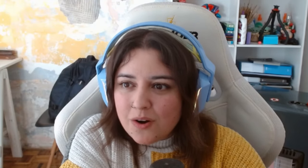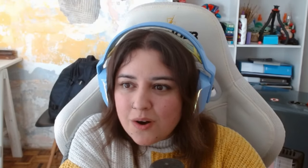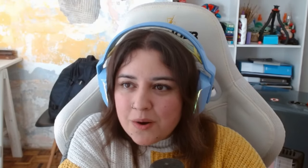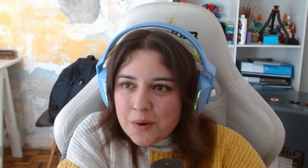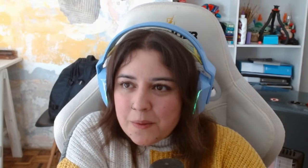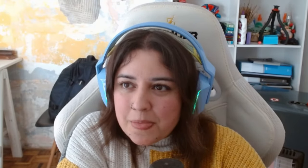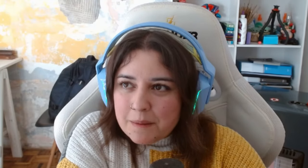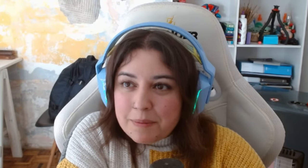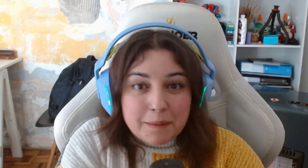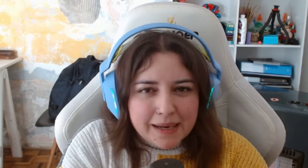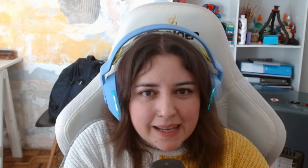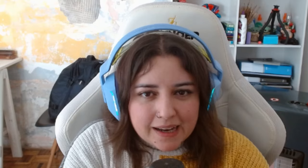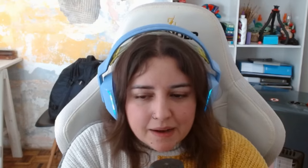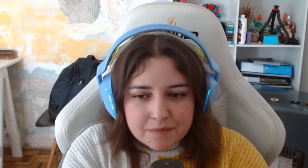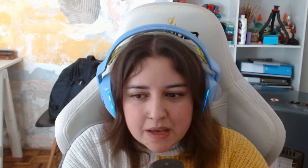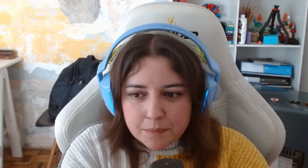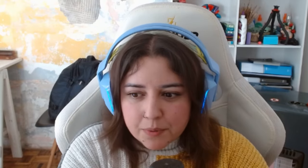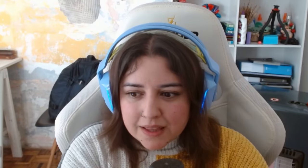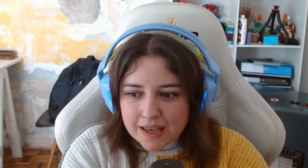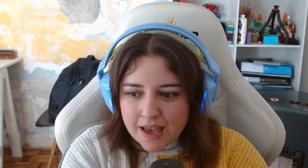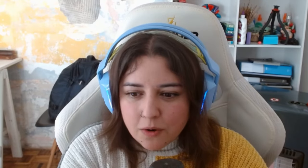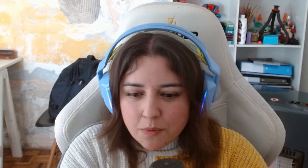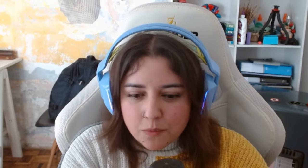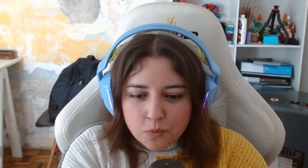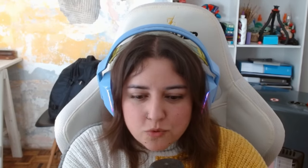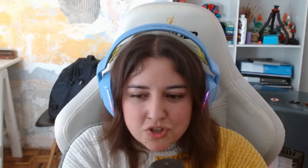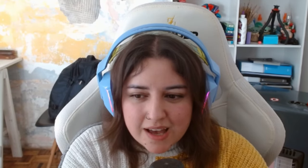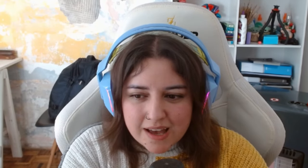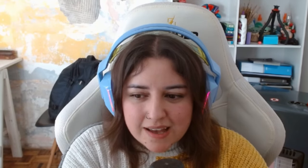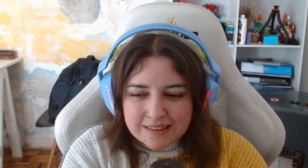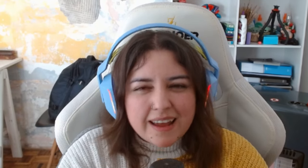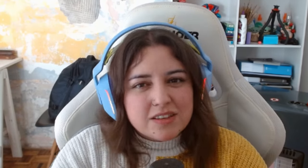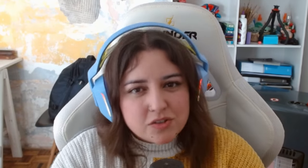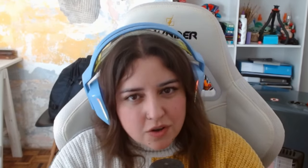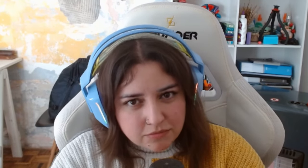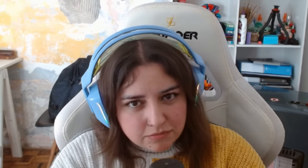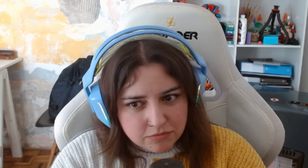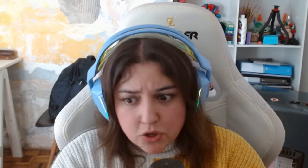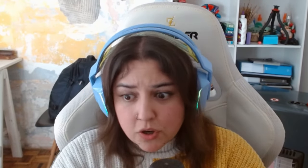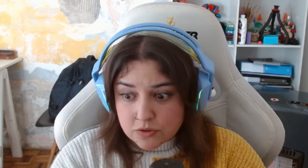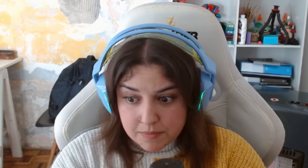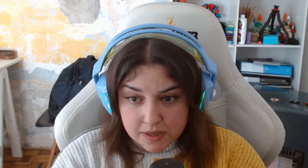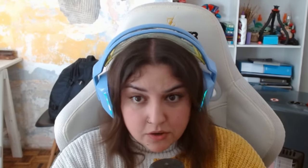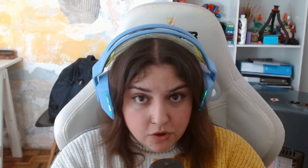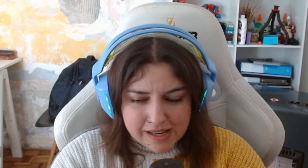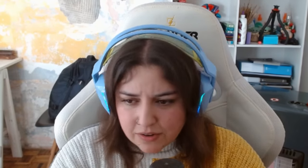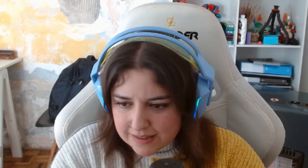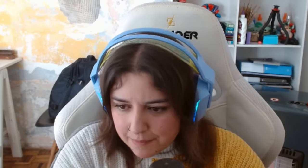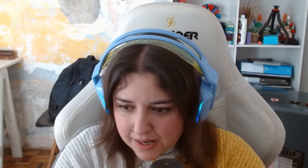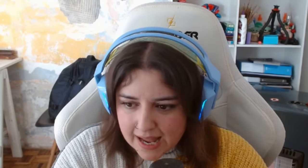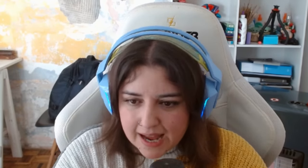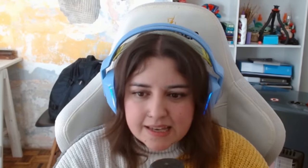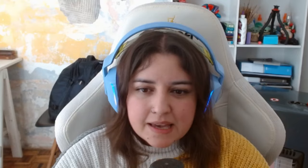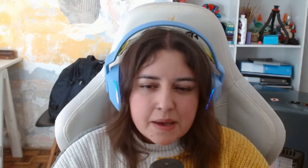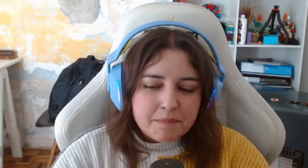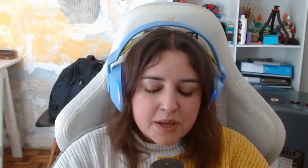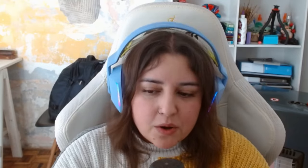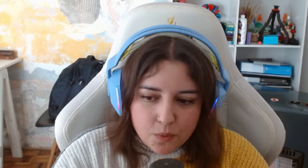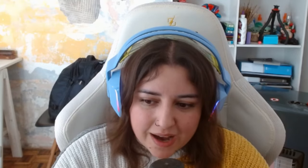dejó perpleja. Porque hay como mucha tradición, no digo que en Ciudad de México, ¿no? Claro que también la